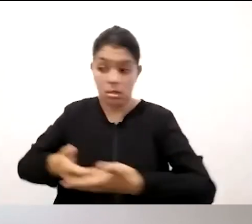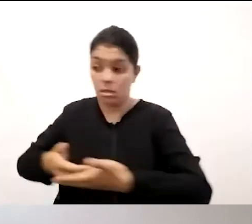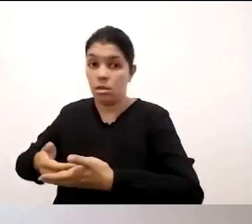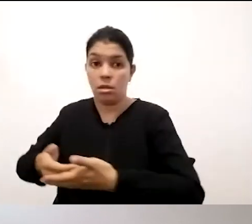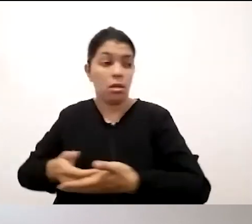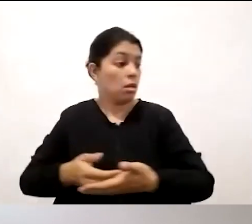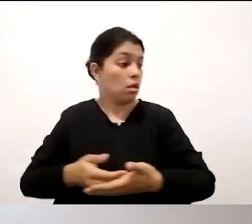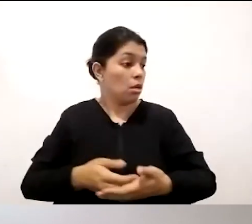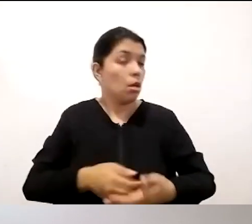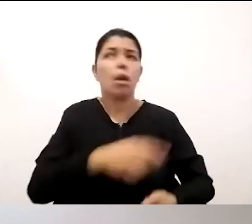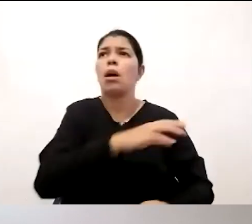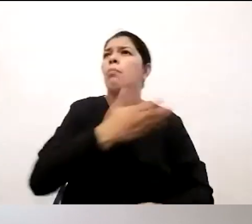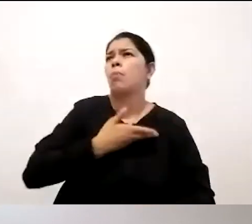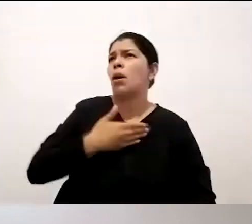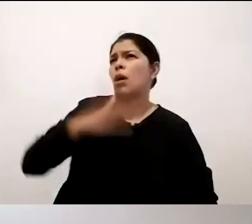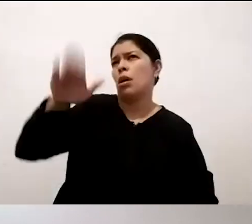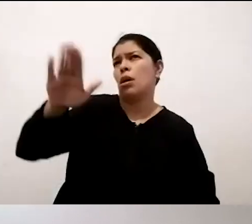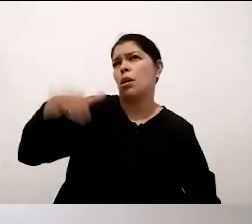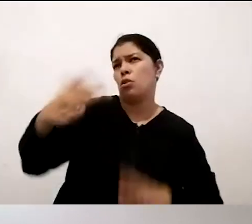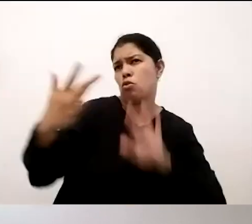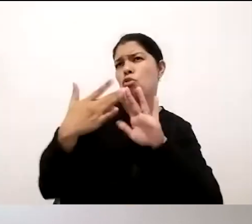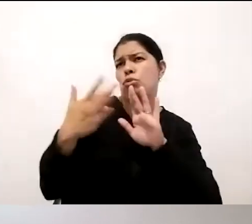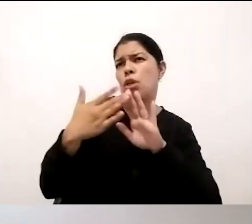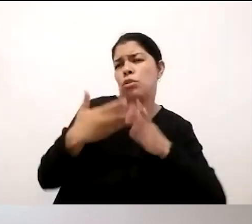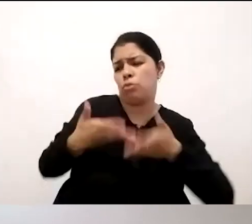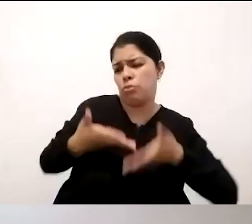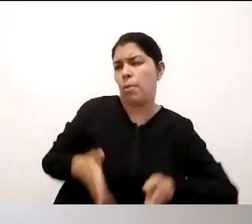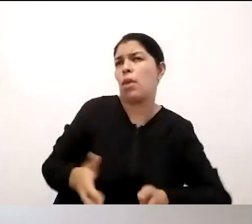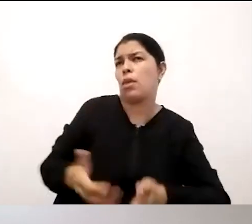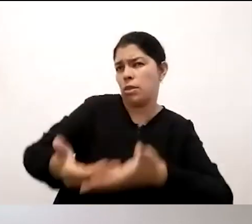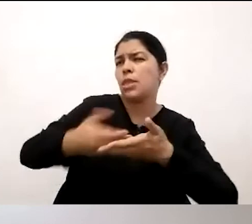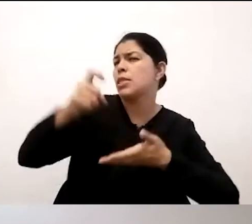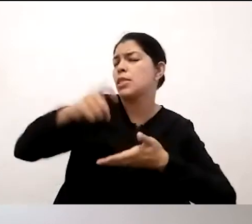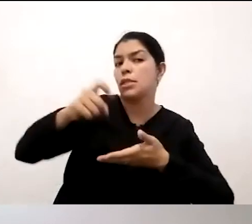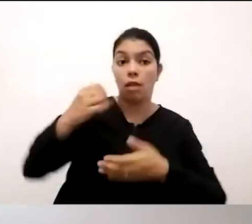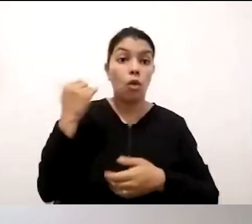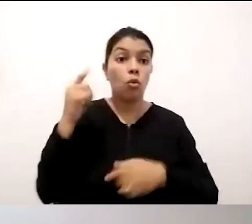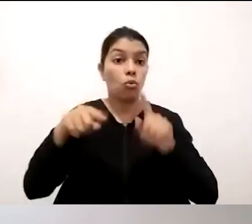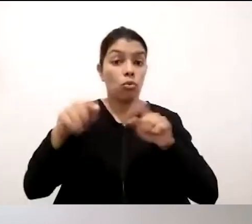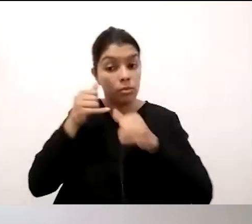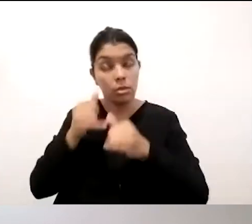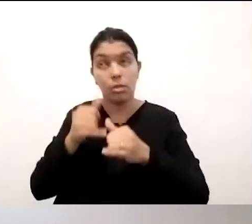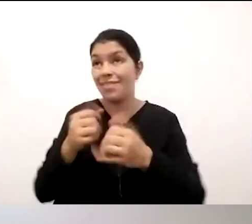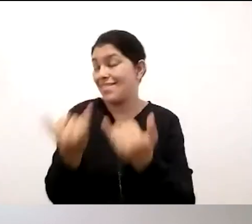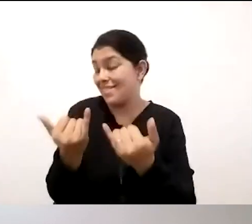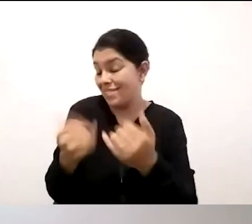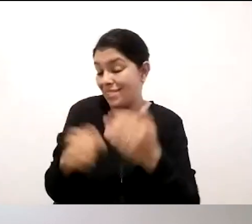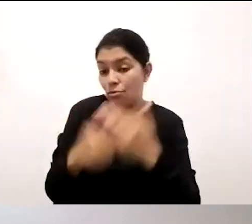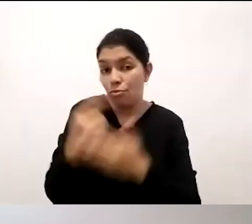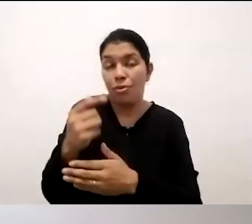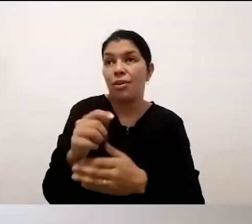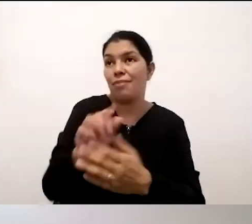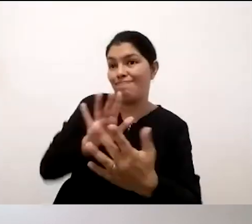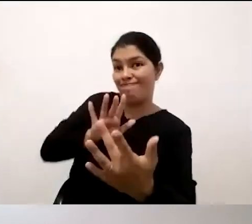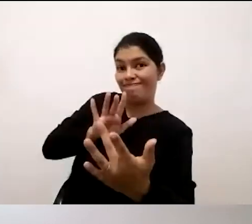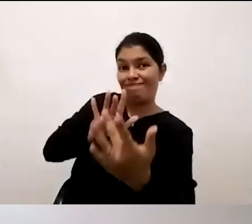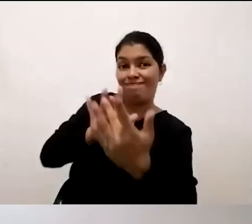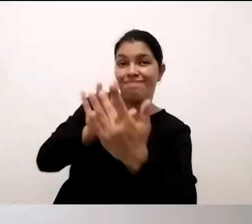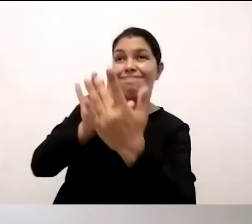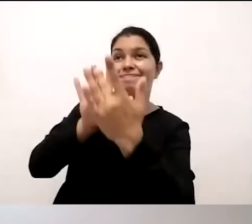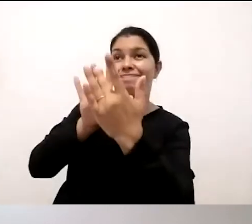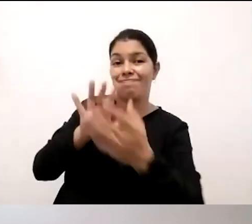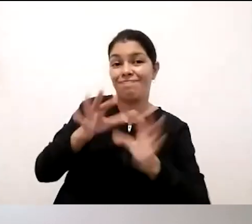el contacto del bebé apenas sale del cuerpo de la mujer debe ser inmediato porque facilita el desarrollo emocional y afectivo de los